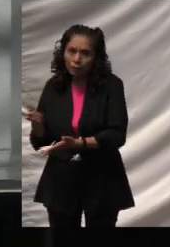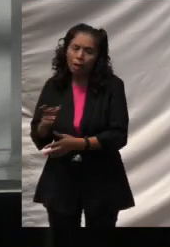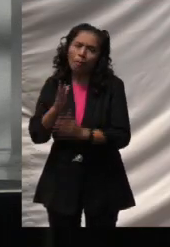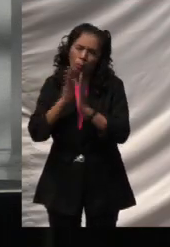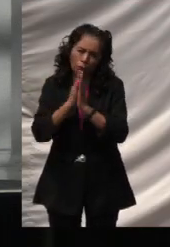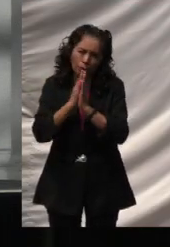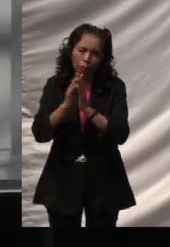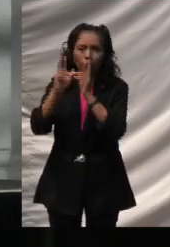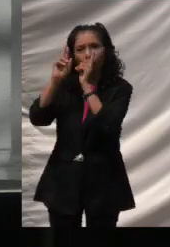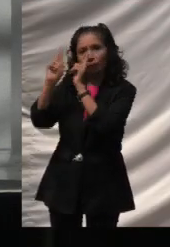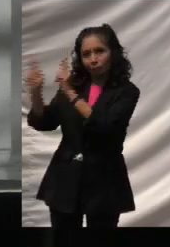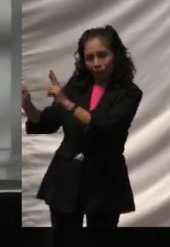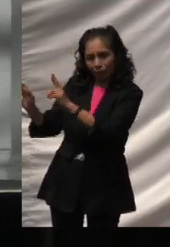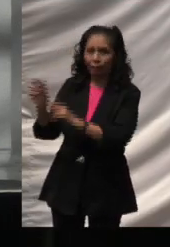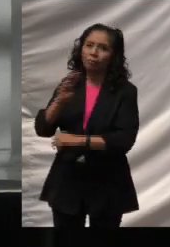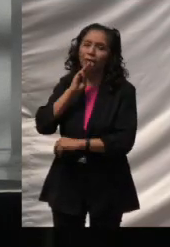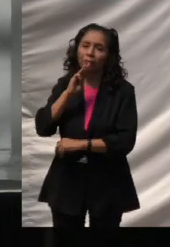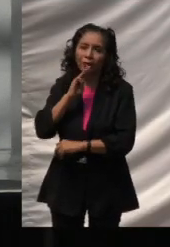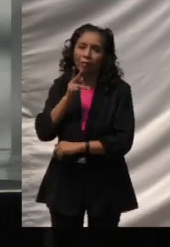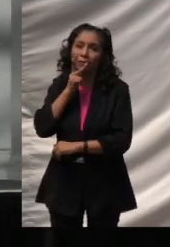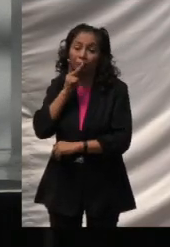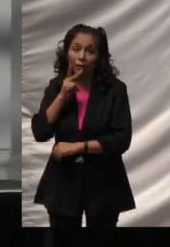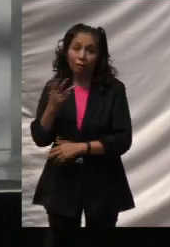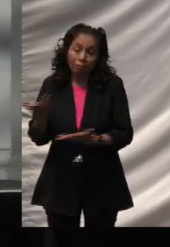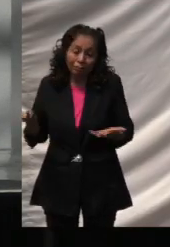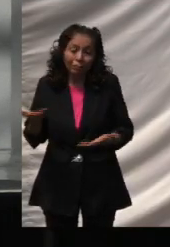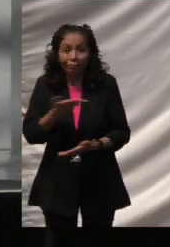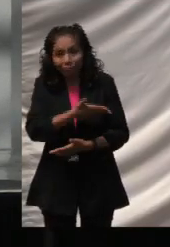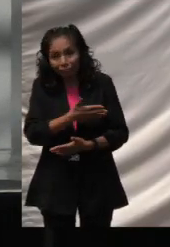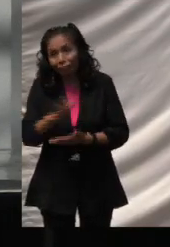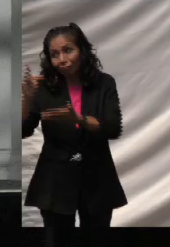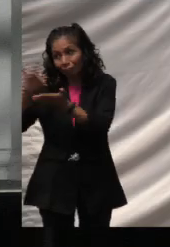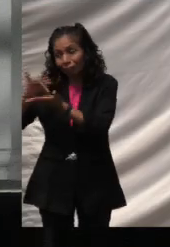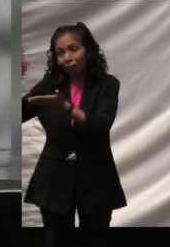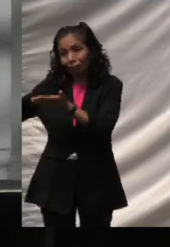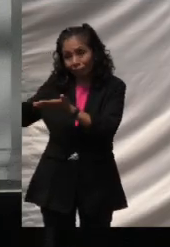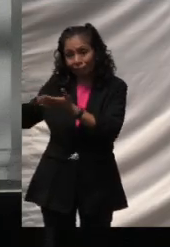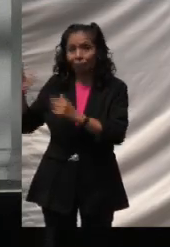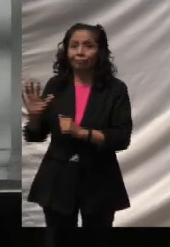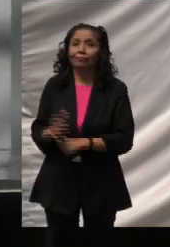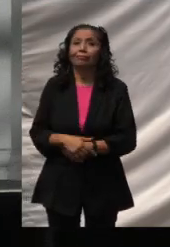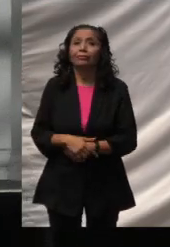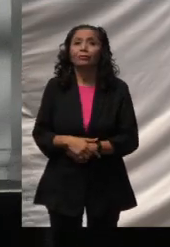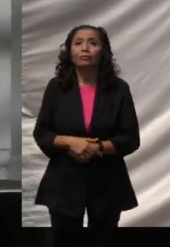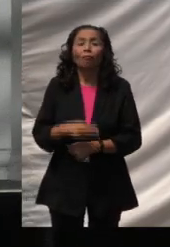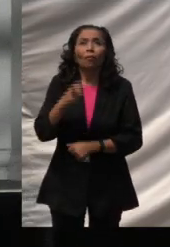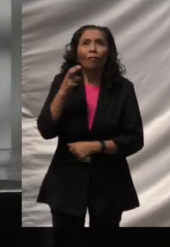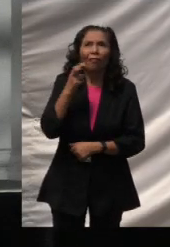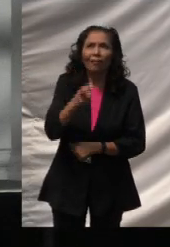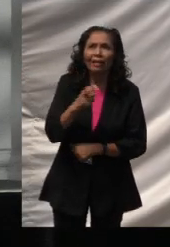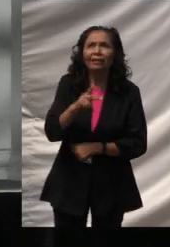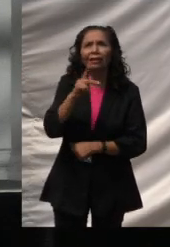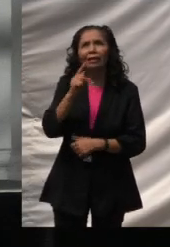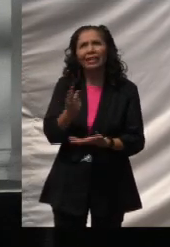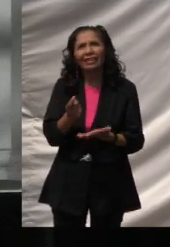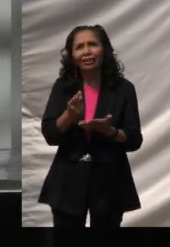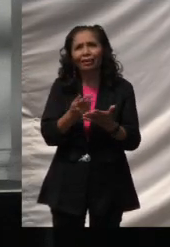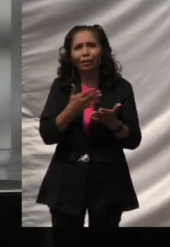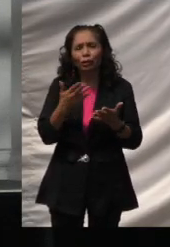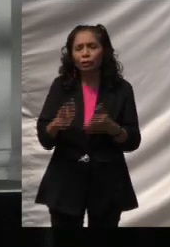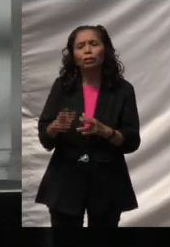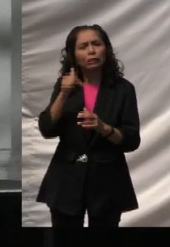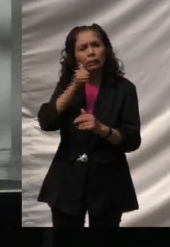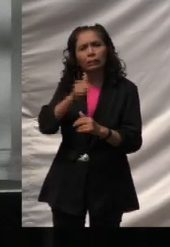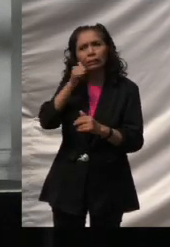padres, porque gracias a ellos era que ella estaba con vida. Esa fue la situación a la que la motivó a que siempre tuviera un respeto a